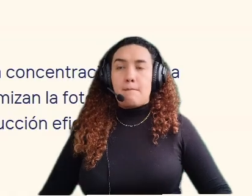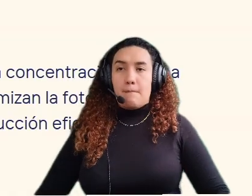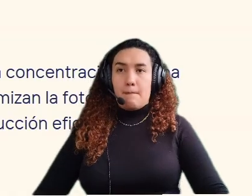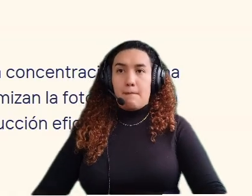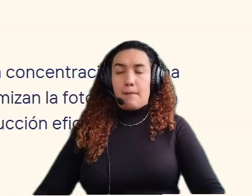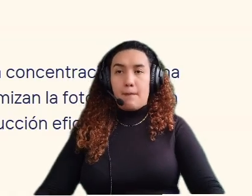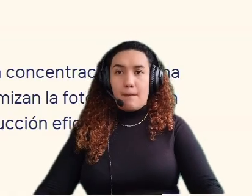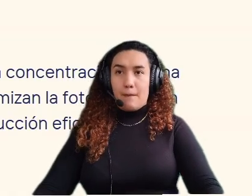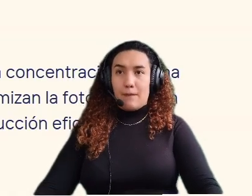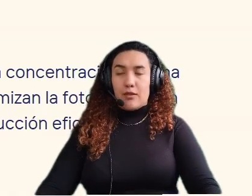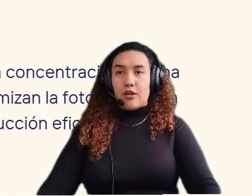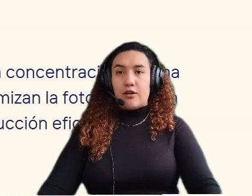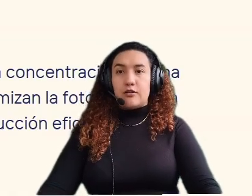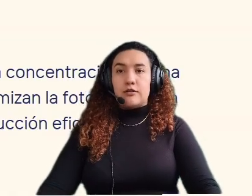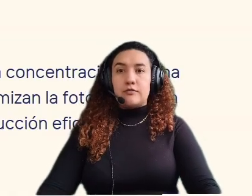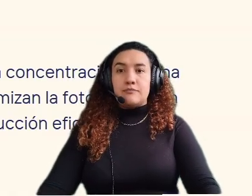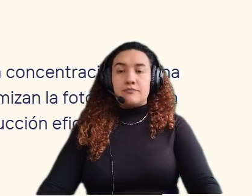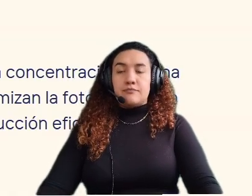Continuamos con